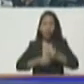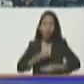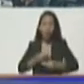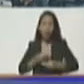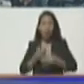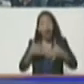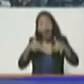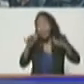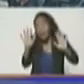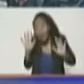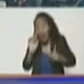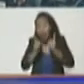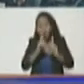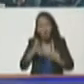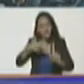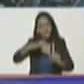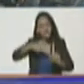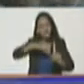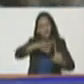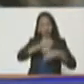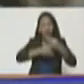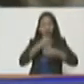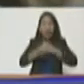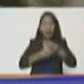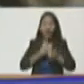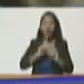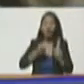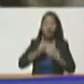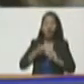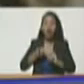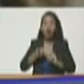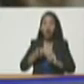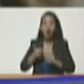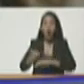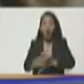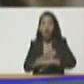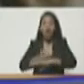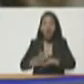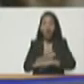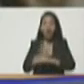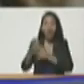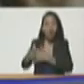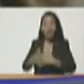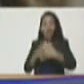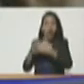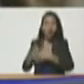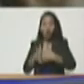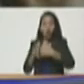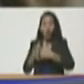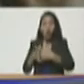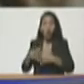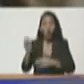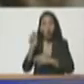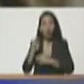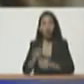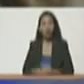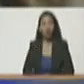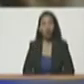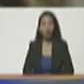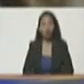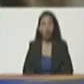de las amenazas y acciones injerencistas del gobierno de los Estados Unidos.